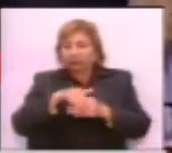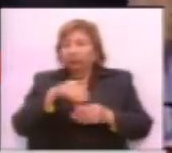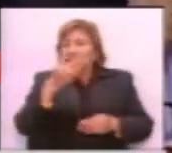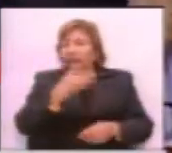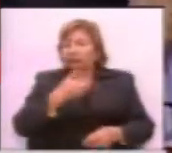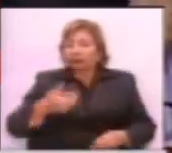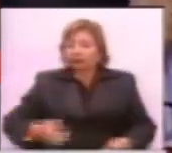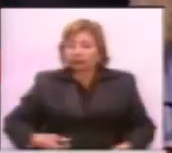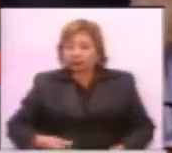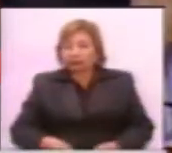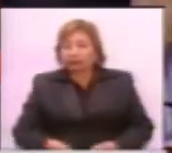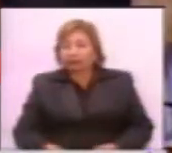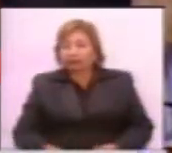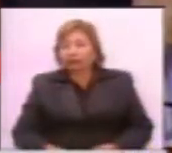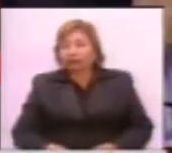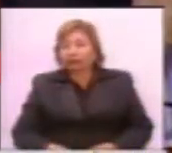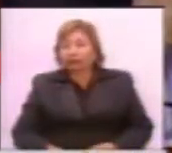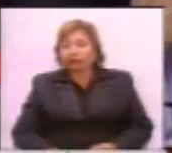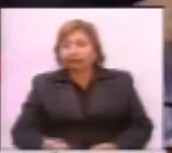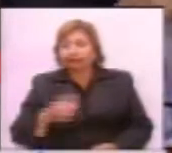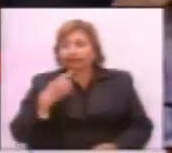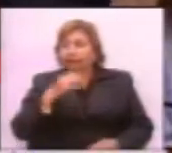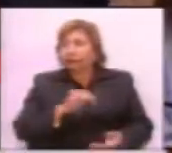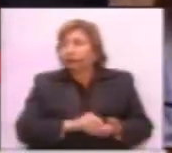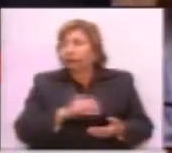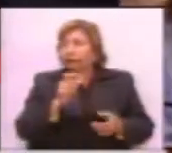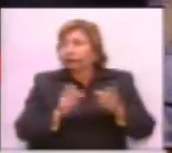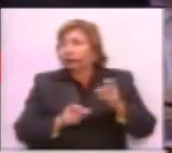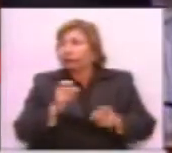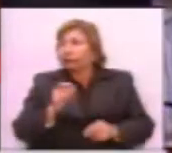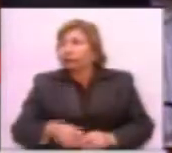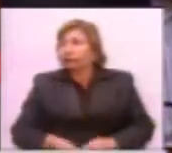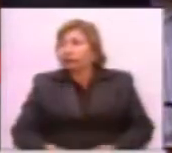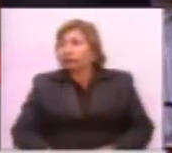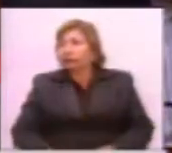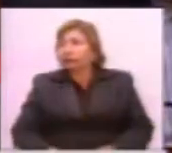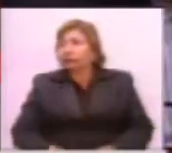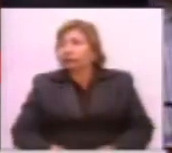las elecciones populares, para las elecciones que el pueblo tiene que poner